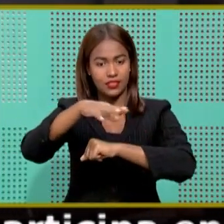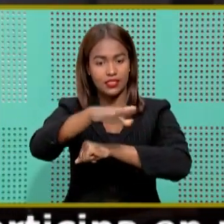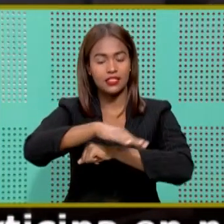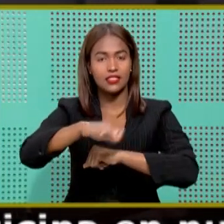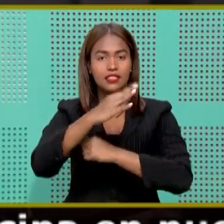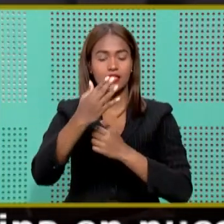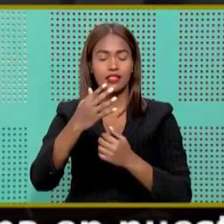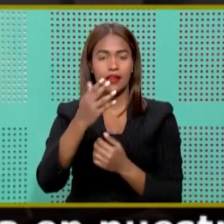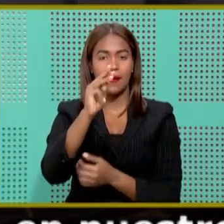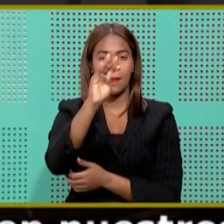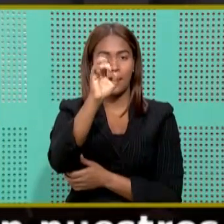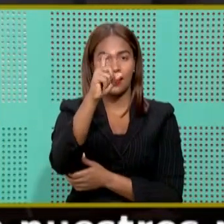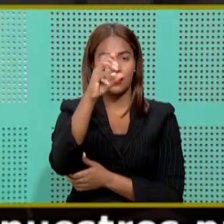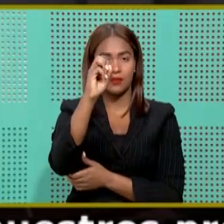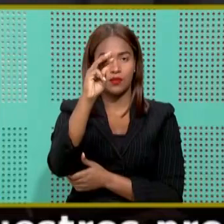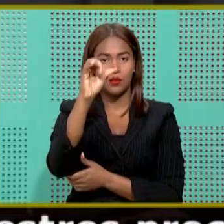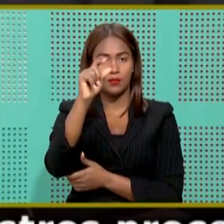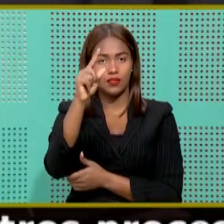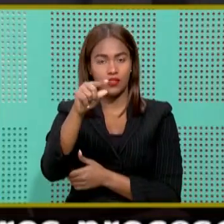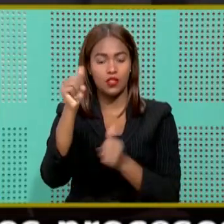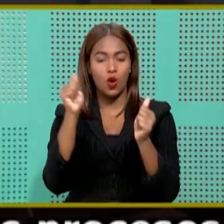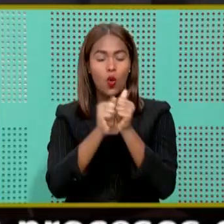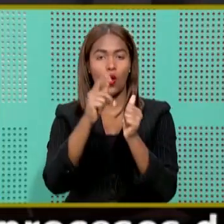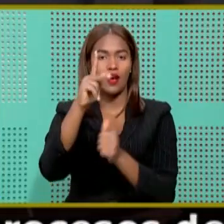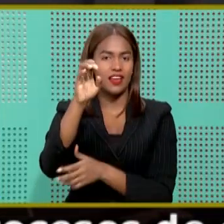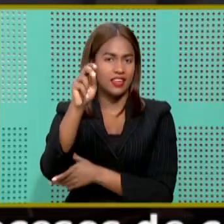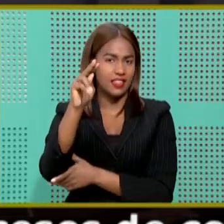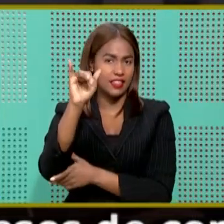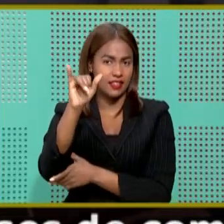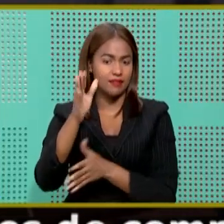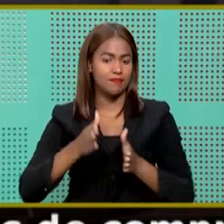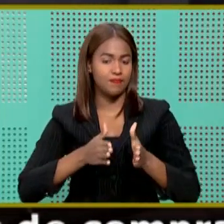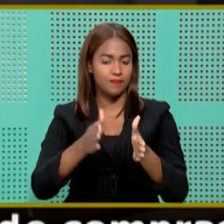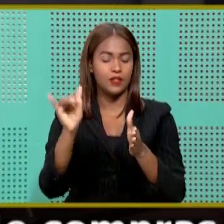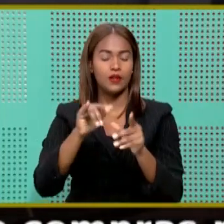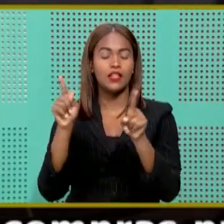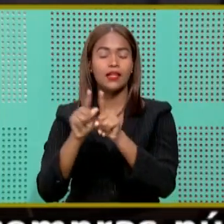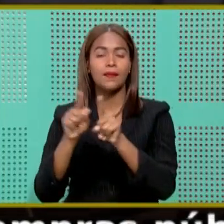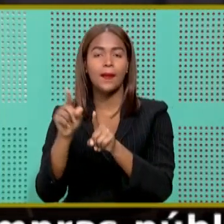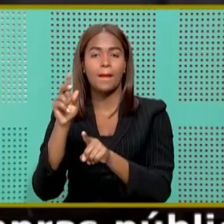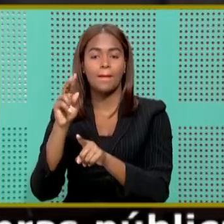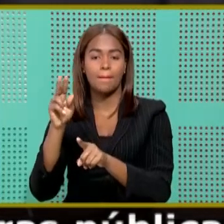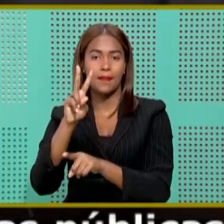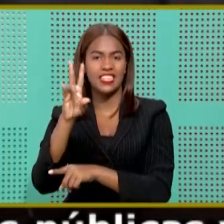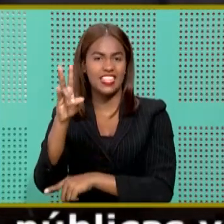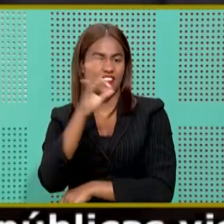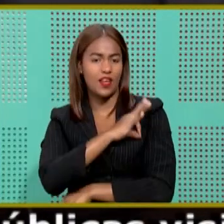Gómez con John F. Kennedy y la avenida Máximo Gómez con la avenida 27 de Febrero.